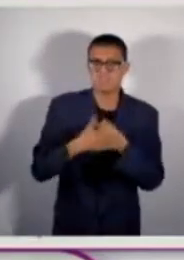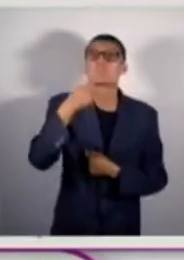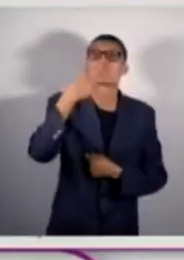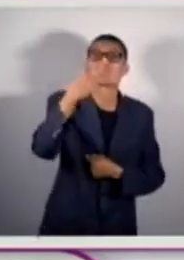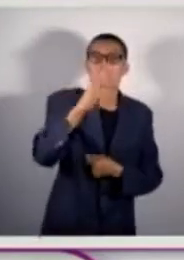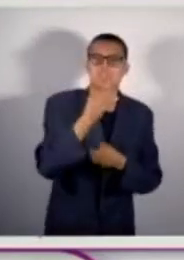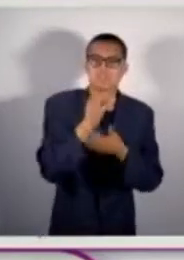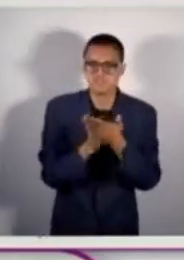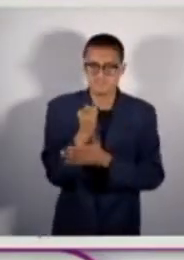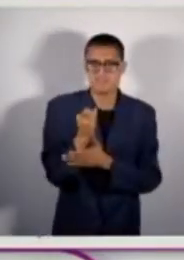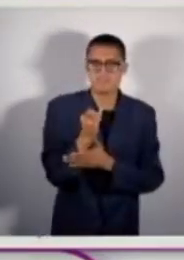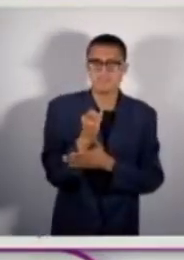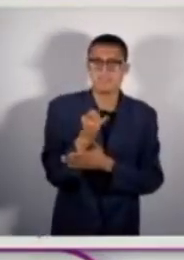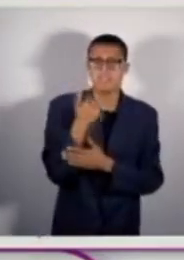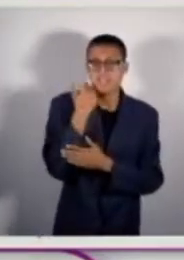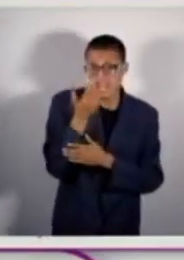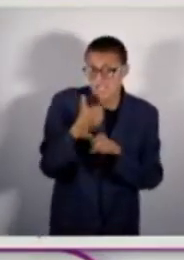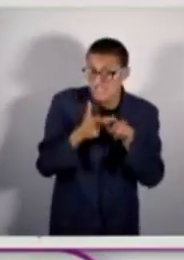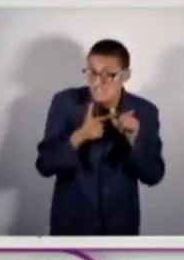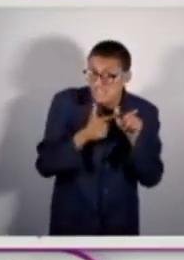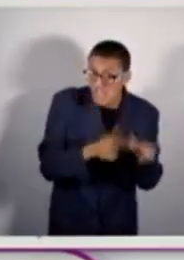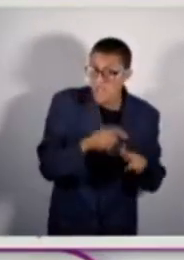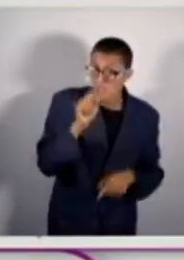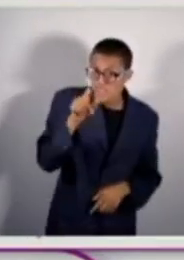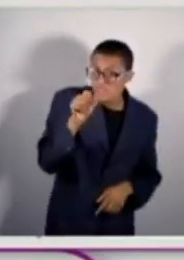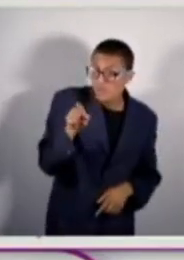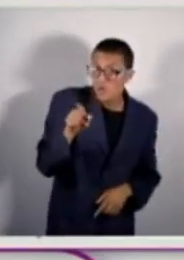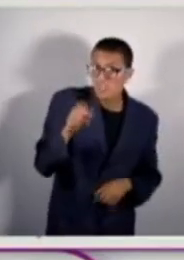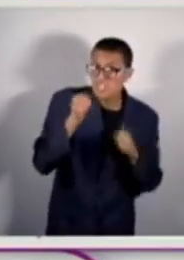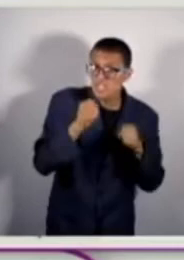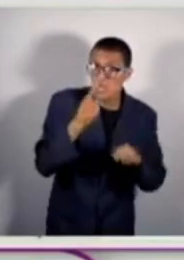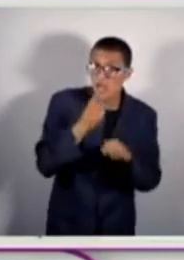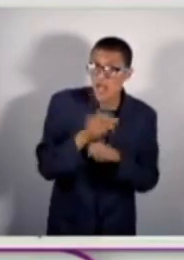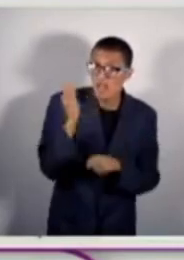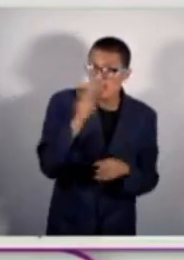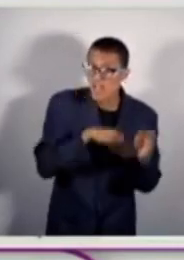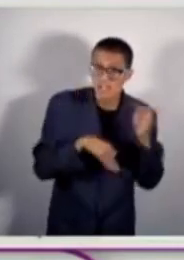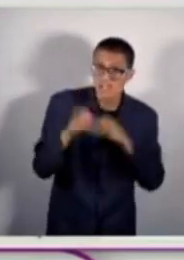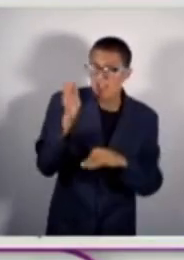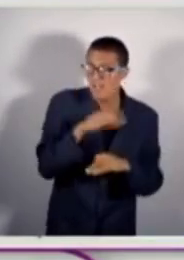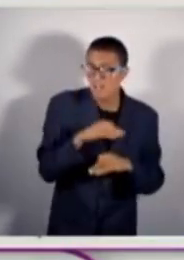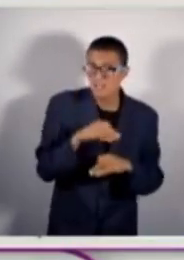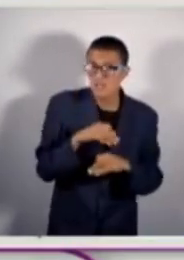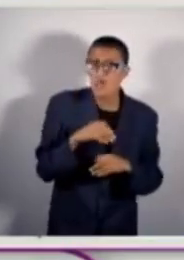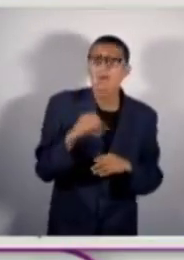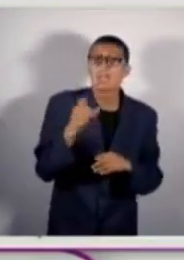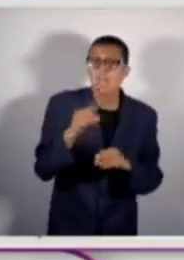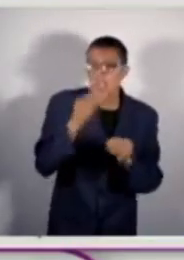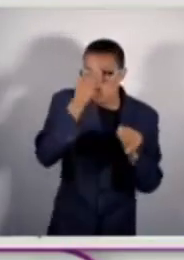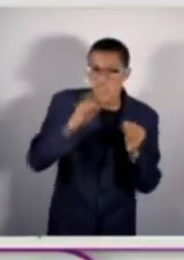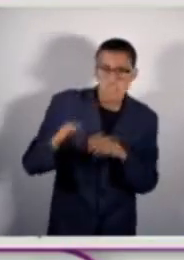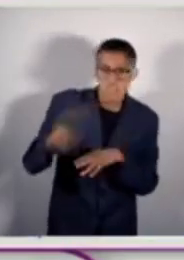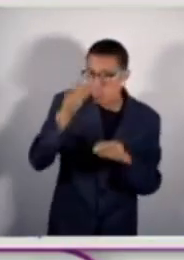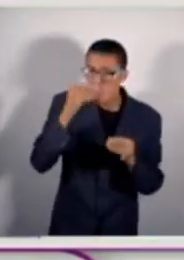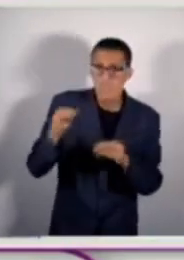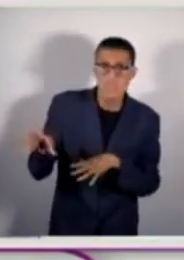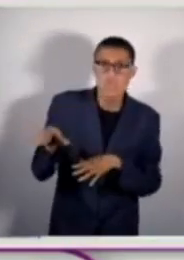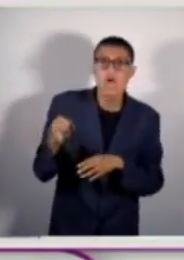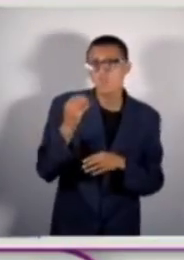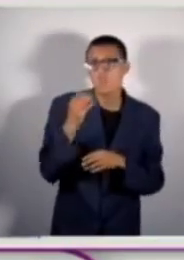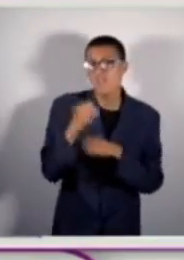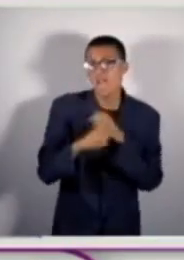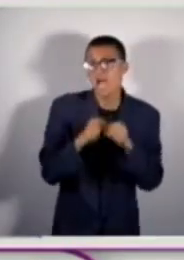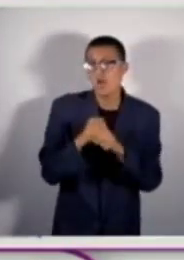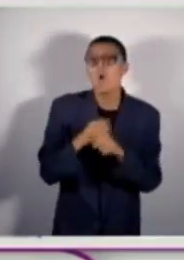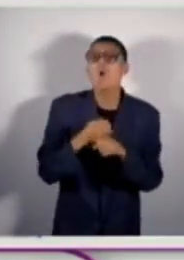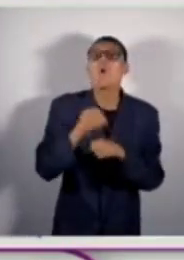tú quien decida si seguir con lo mismo, la inseguridad, la desigualdad y el abandono de los últimos 9 años,